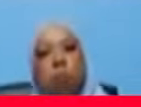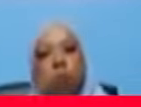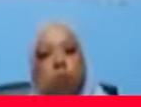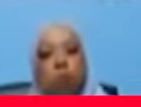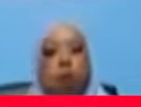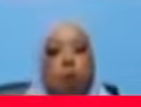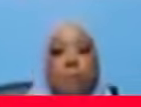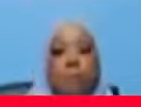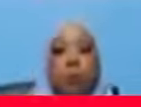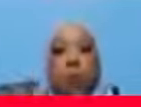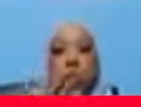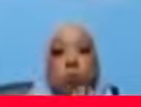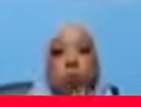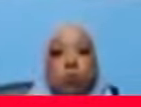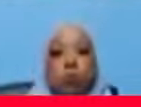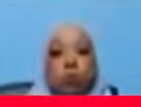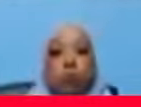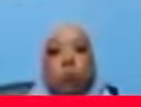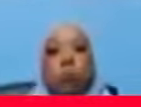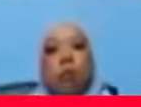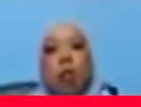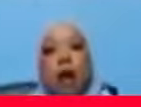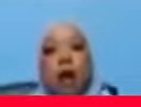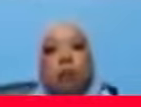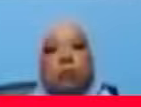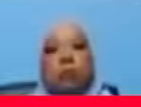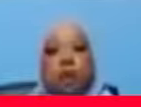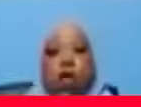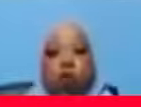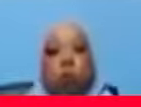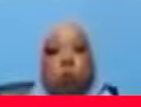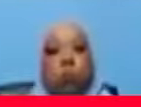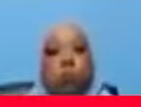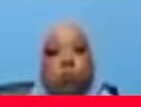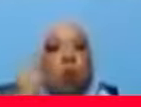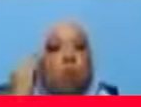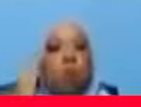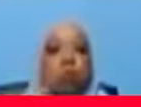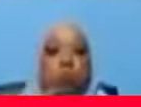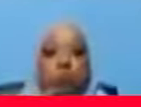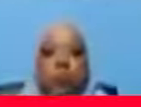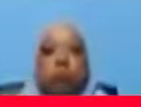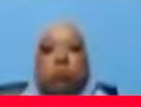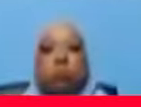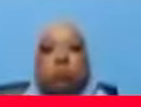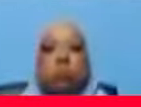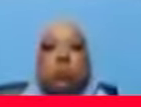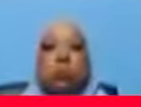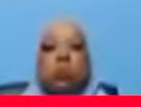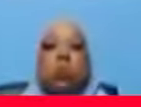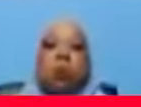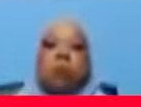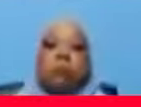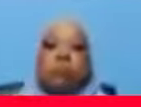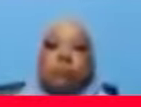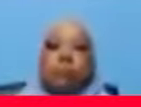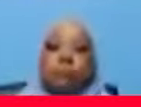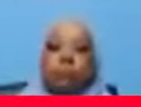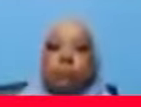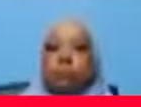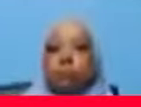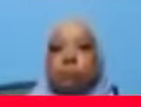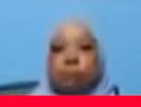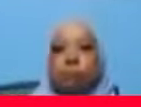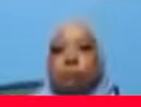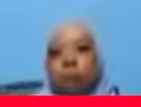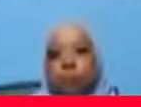constitucional, institucional, bolivariana que tenemos, nosotros le exigimos